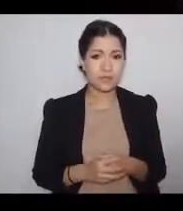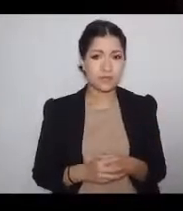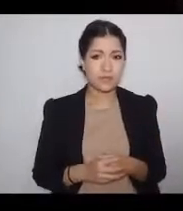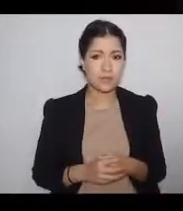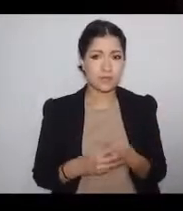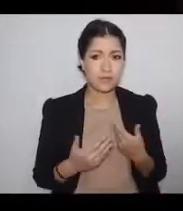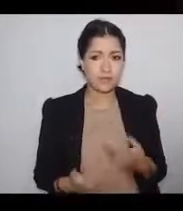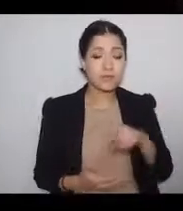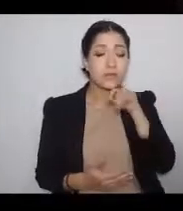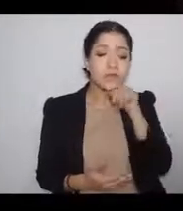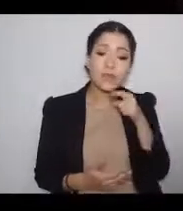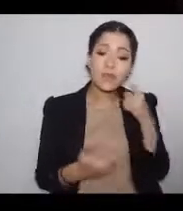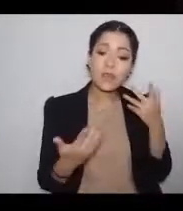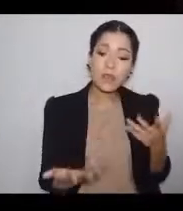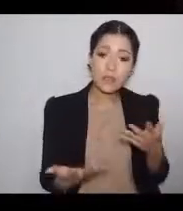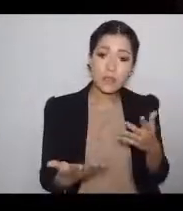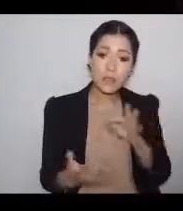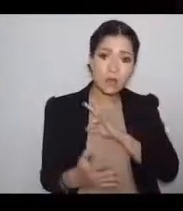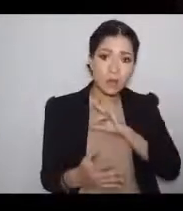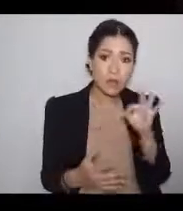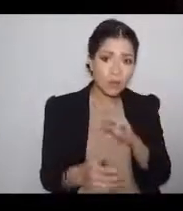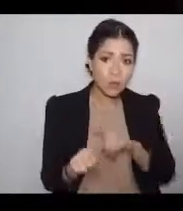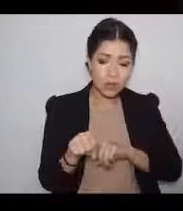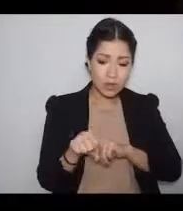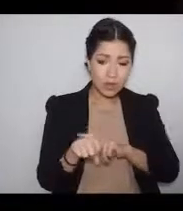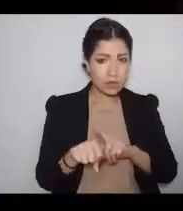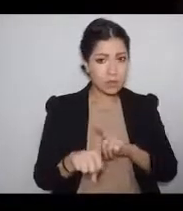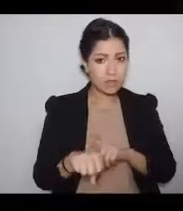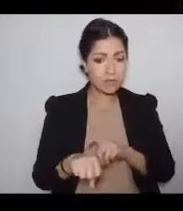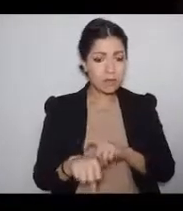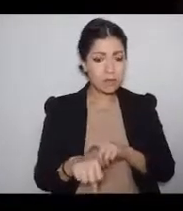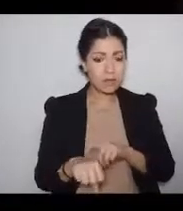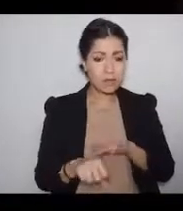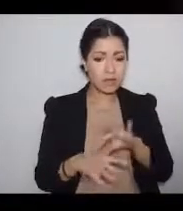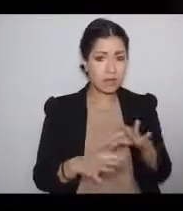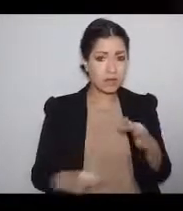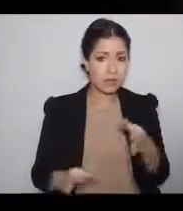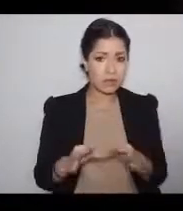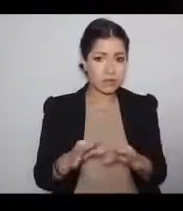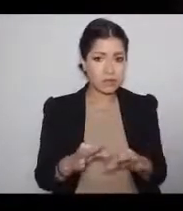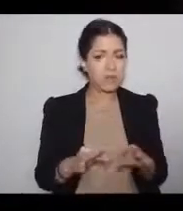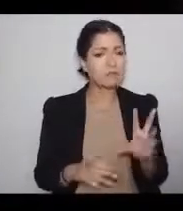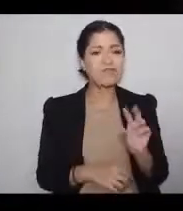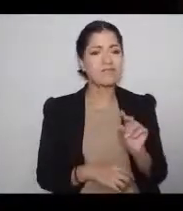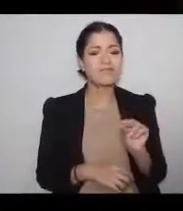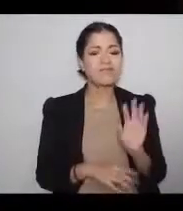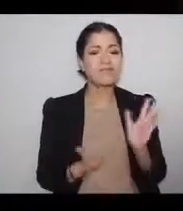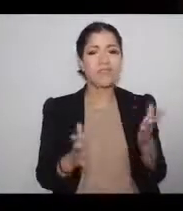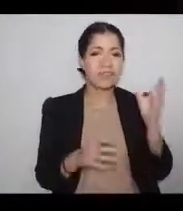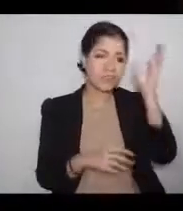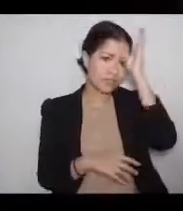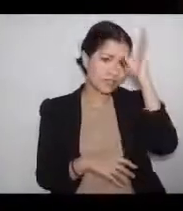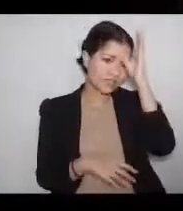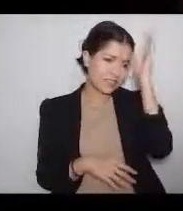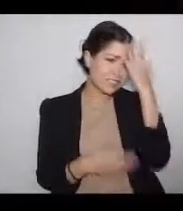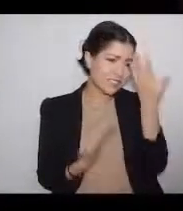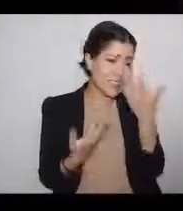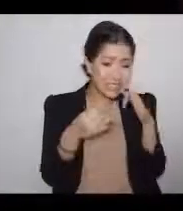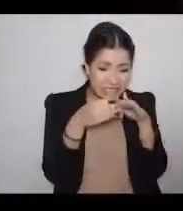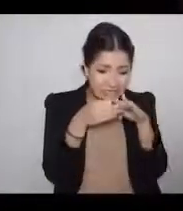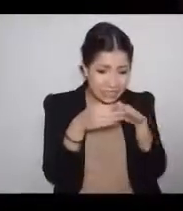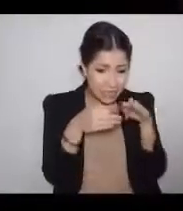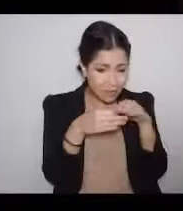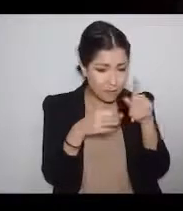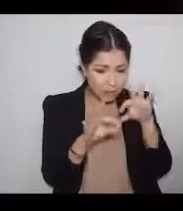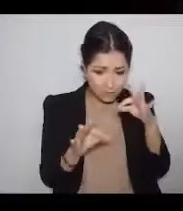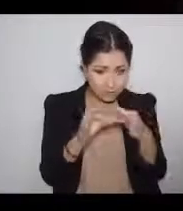Algún día sincronizarás tus relojes. Imposible, la relojería es una ciencia aproximada. Detesto los